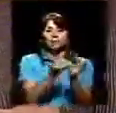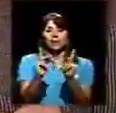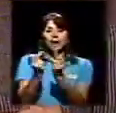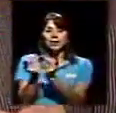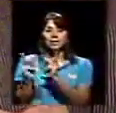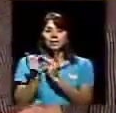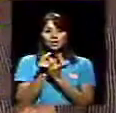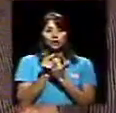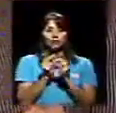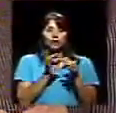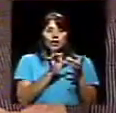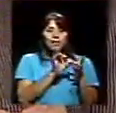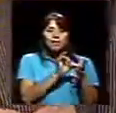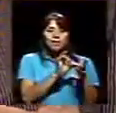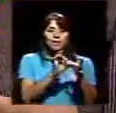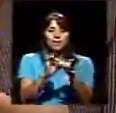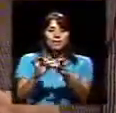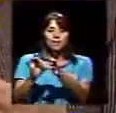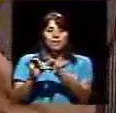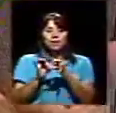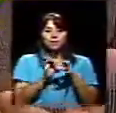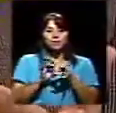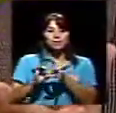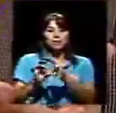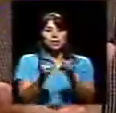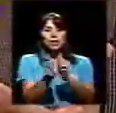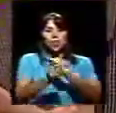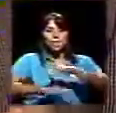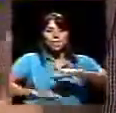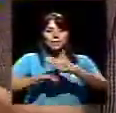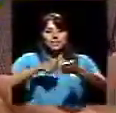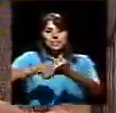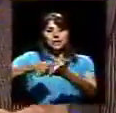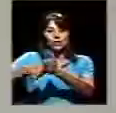y la base electoral del país. Es decir,